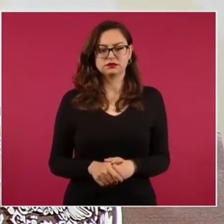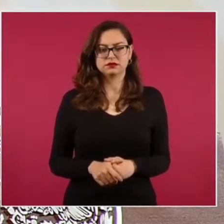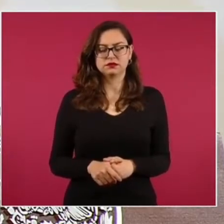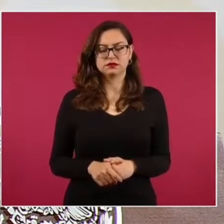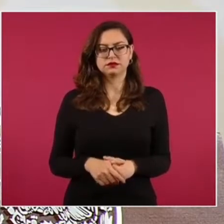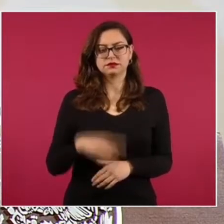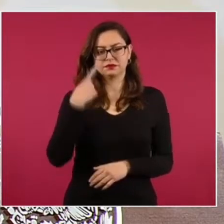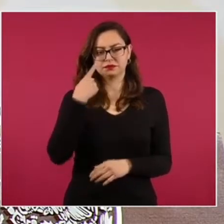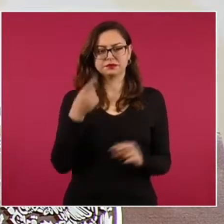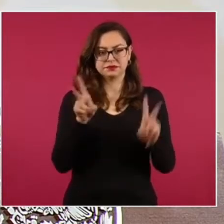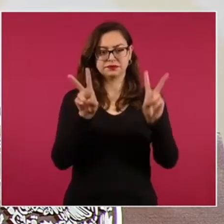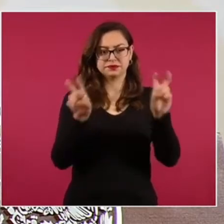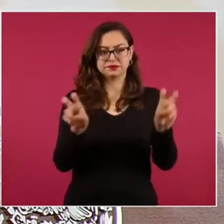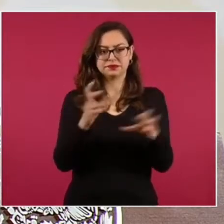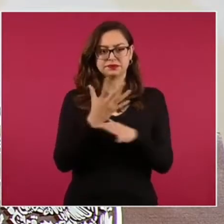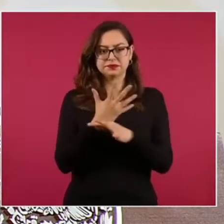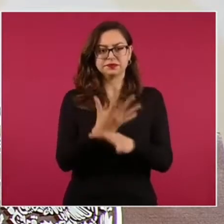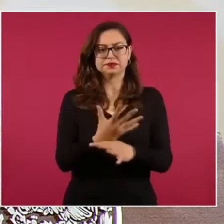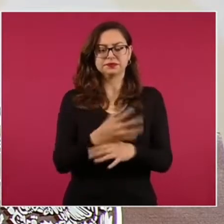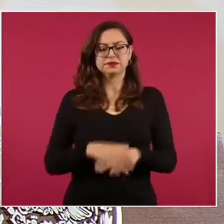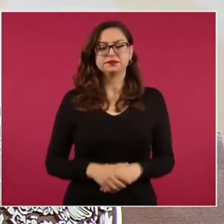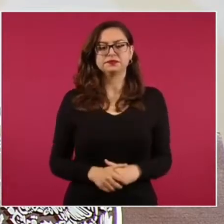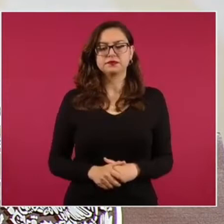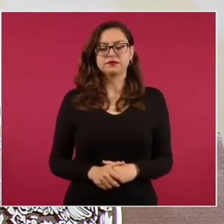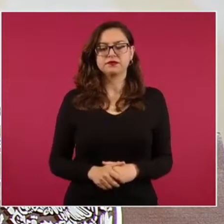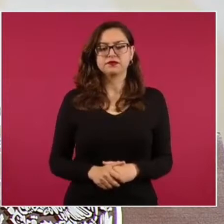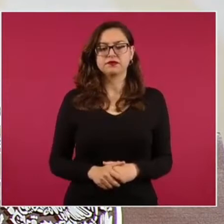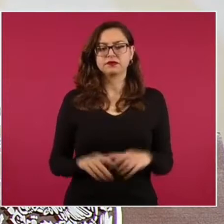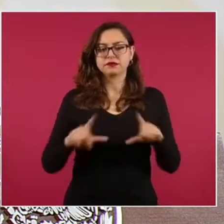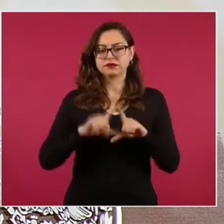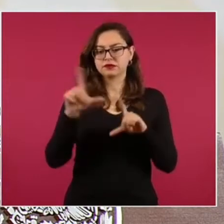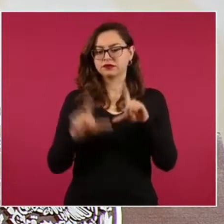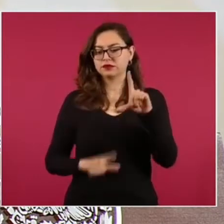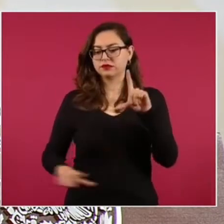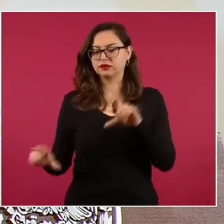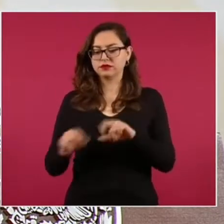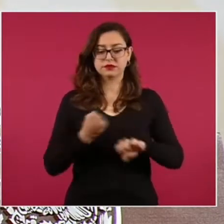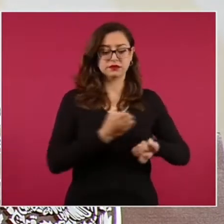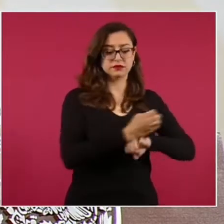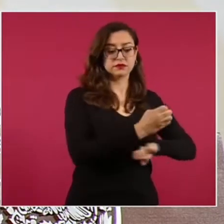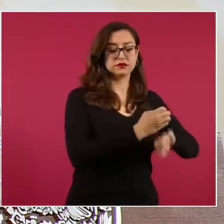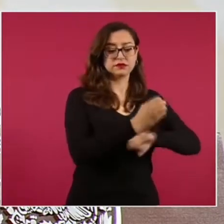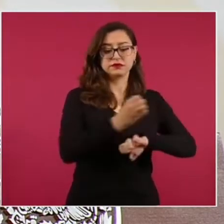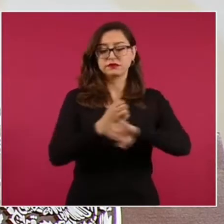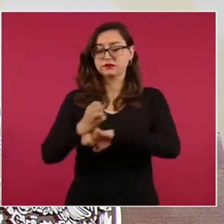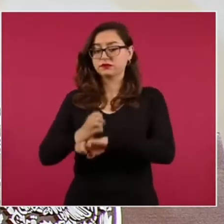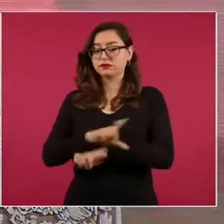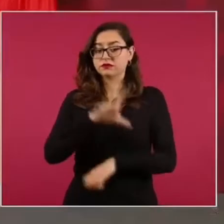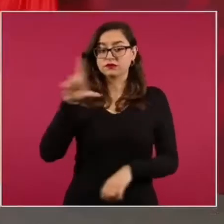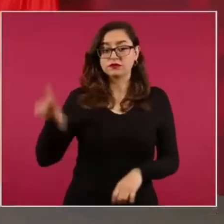aquí están, los estados no pueden en ningún caso